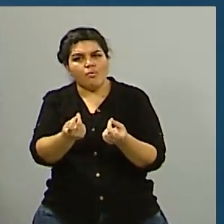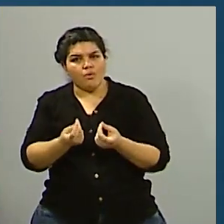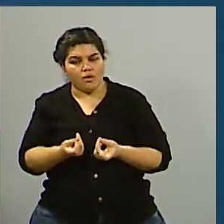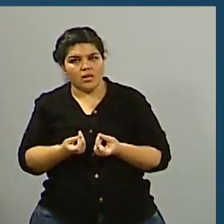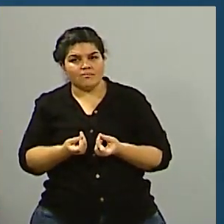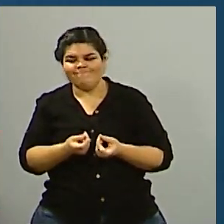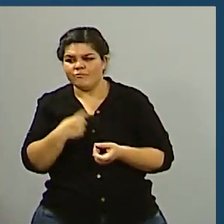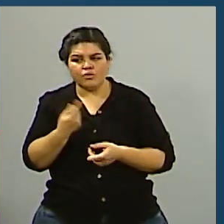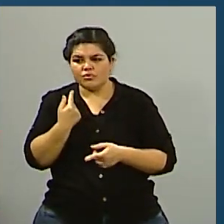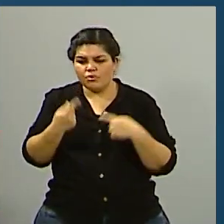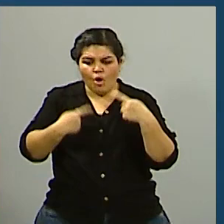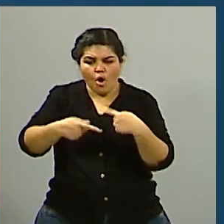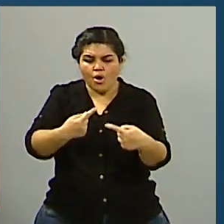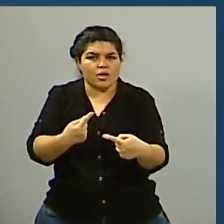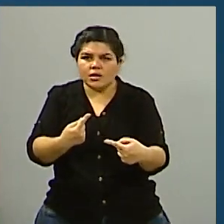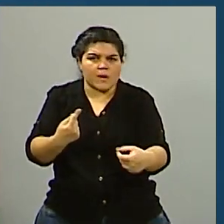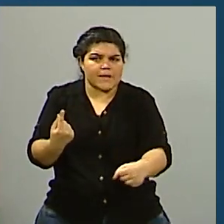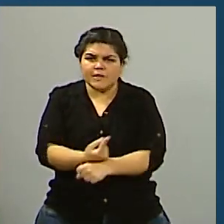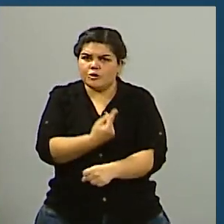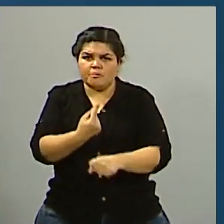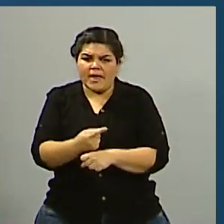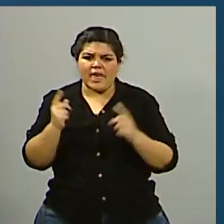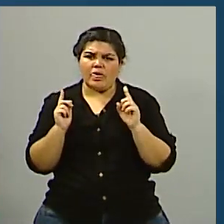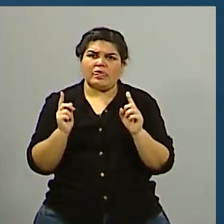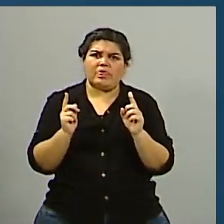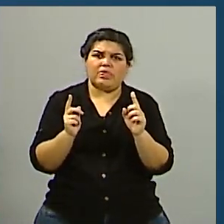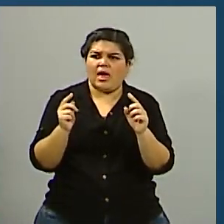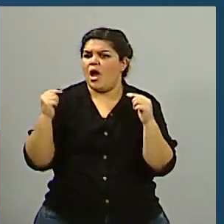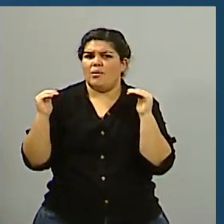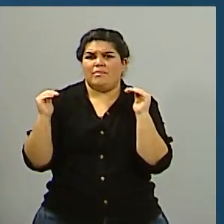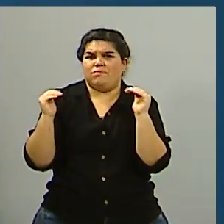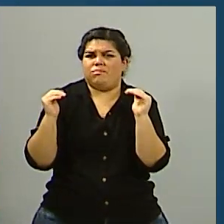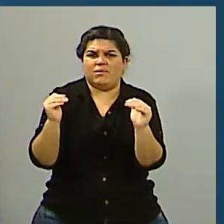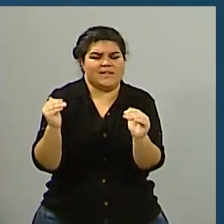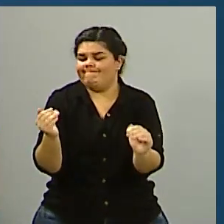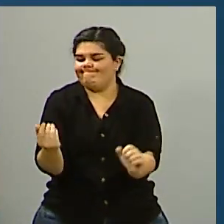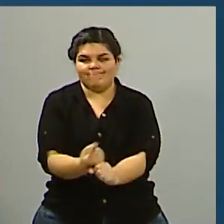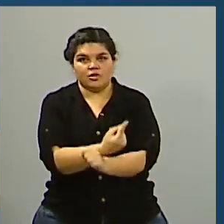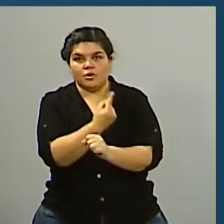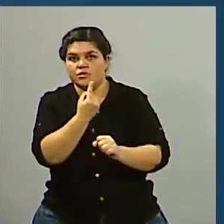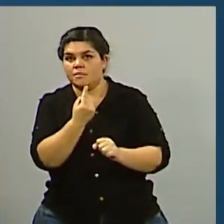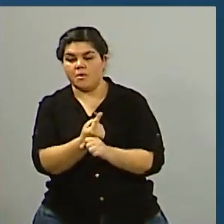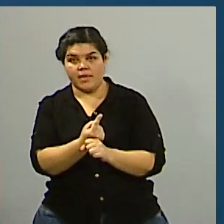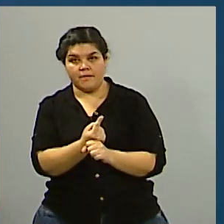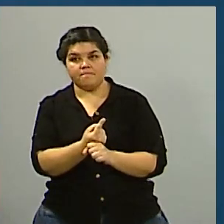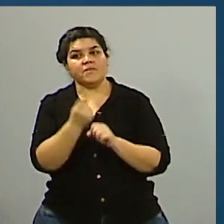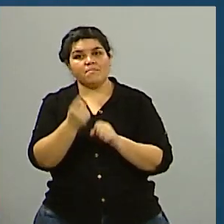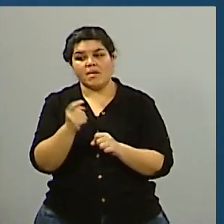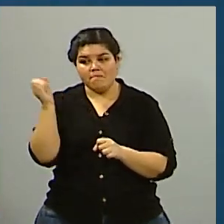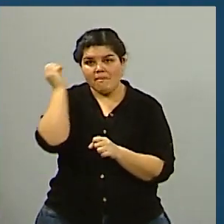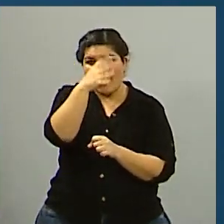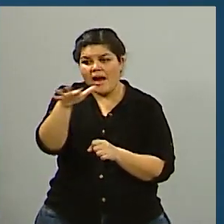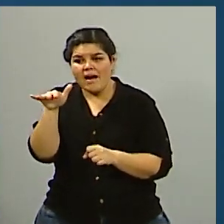no podemos continuarlo. De a poco va a ir desapareciendo no solamente todo lo vinculado al sector rural,